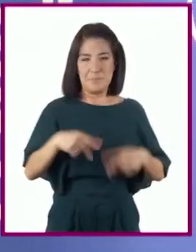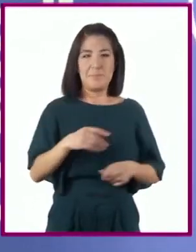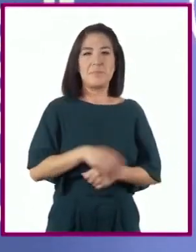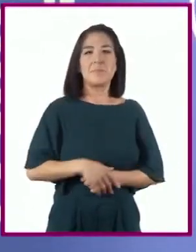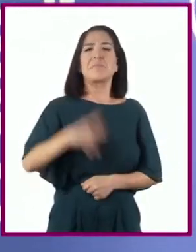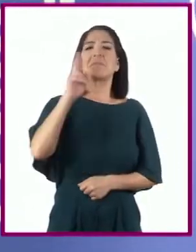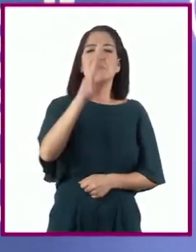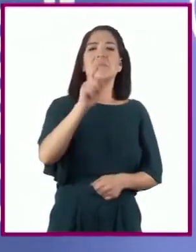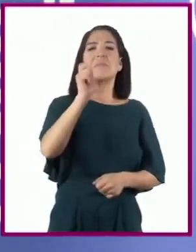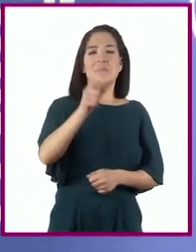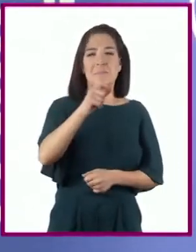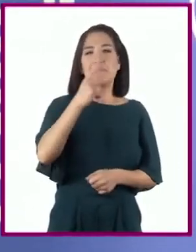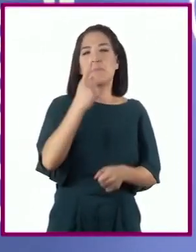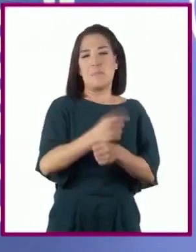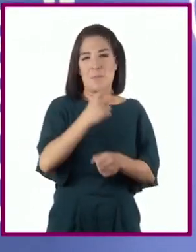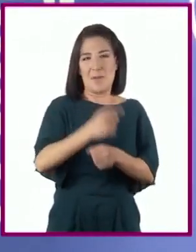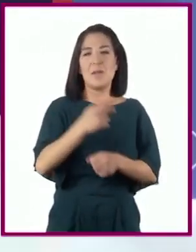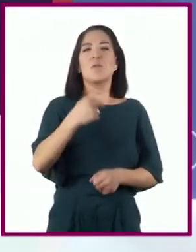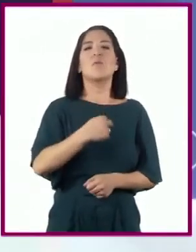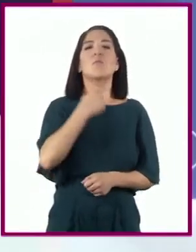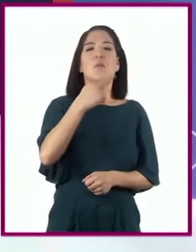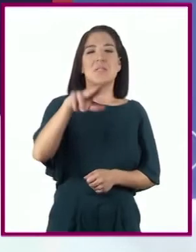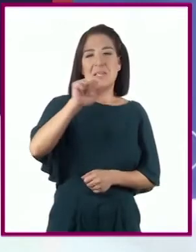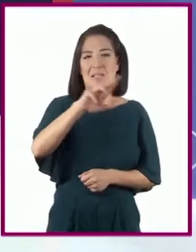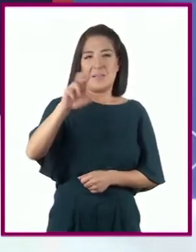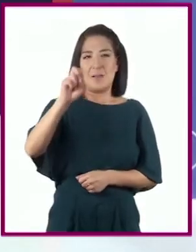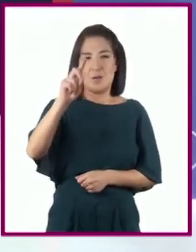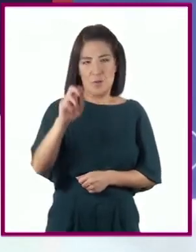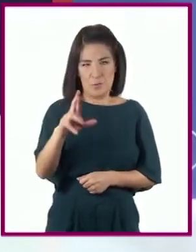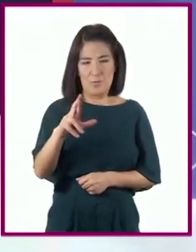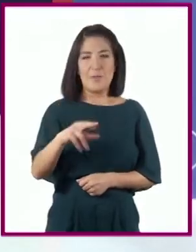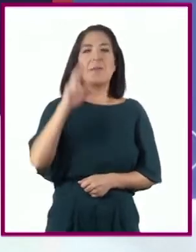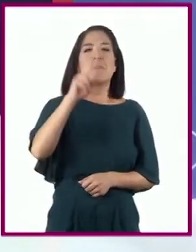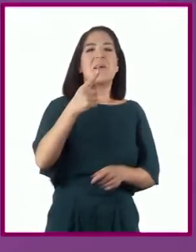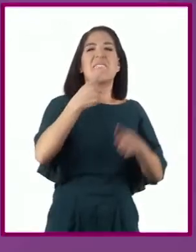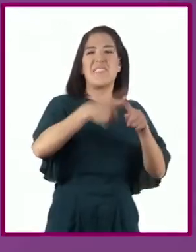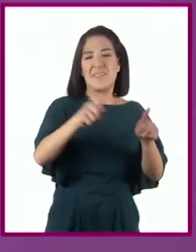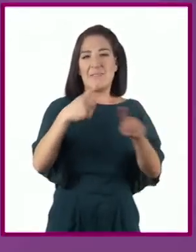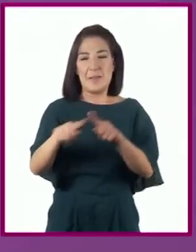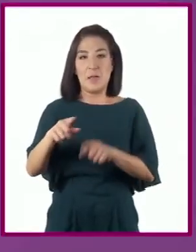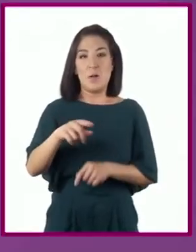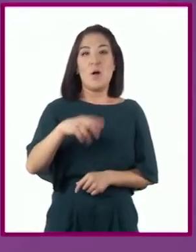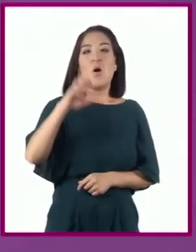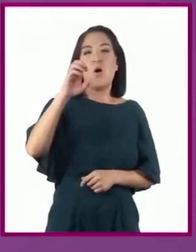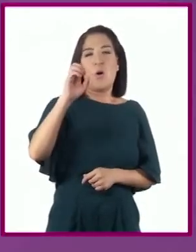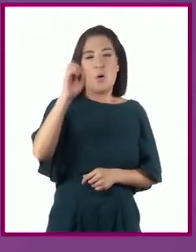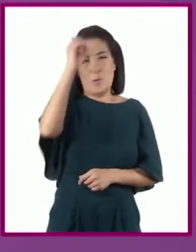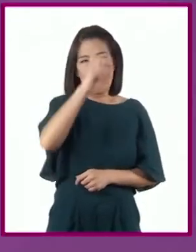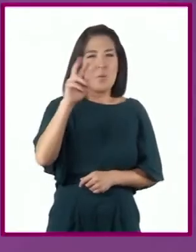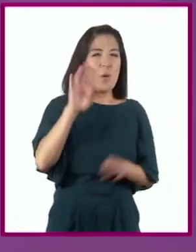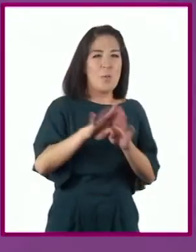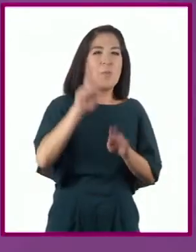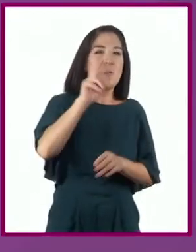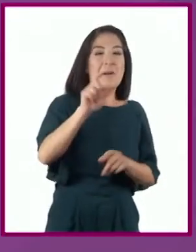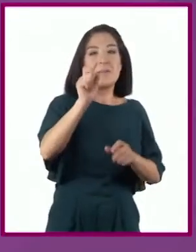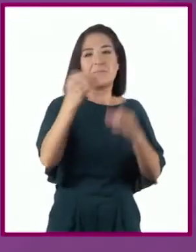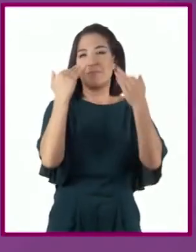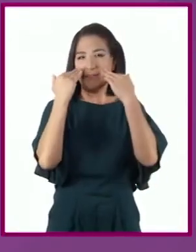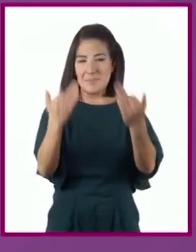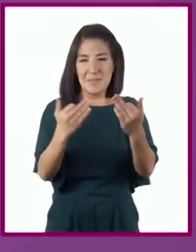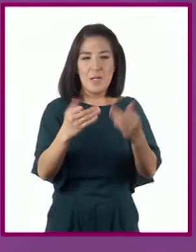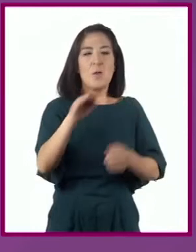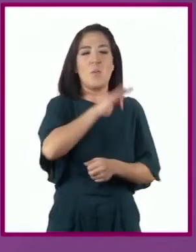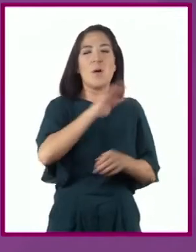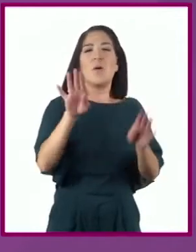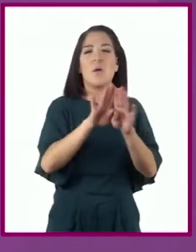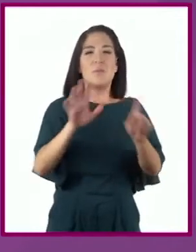observador y encontremos las diferencias. El narrador observador o testigo sabe solo lo que está a su